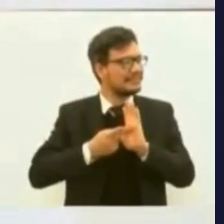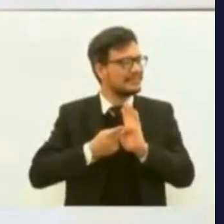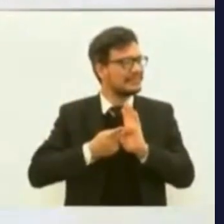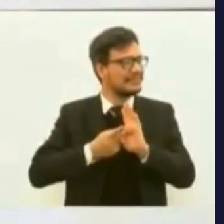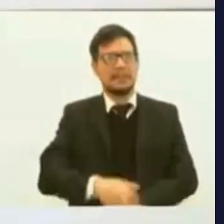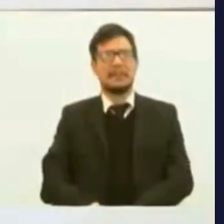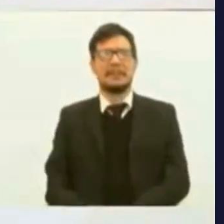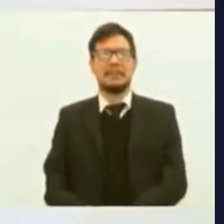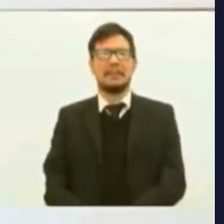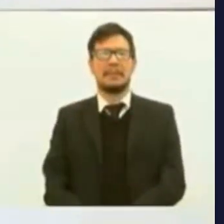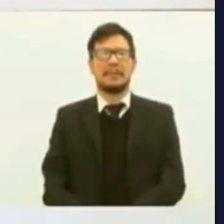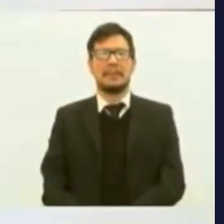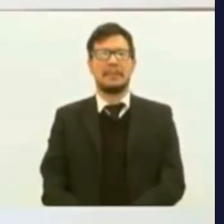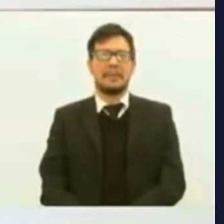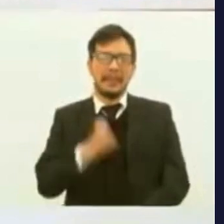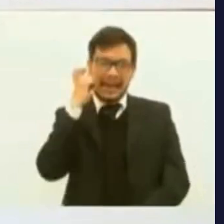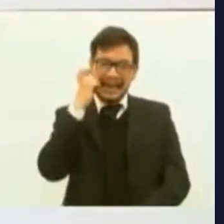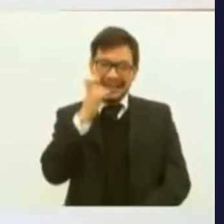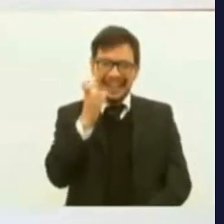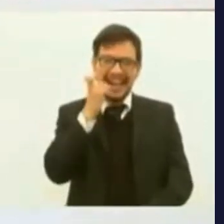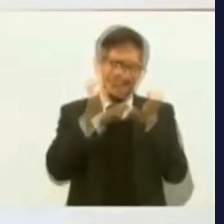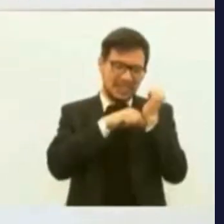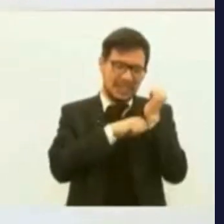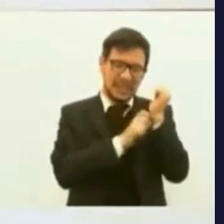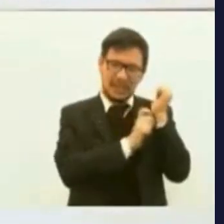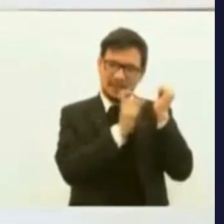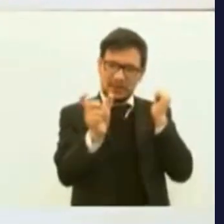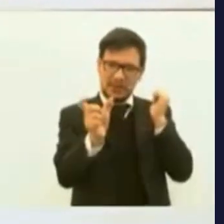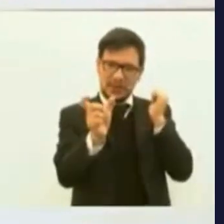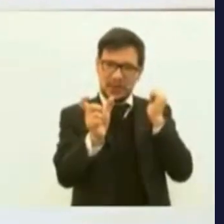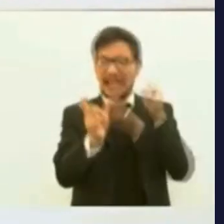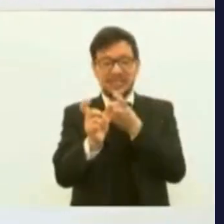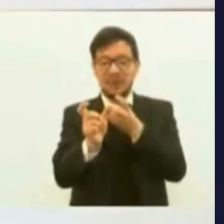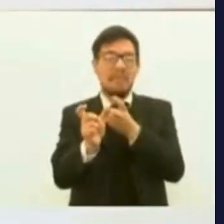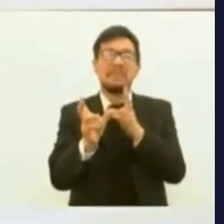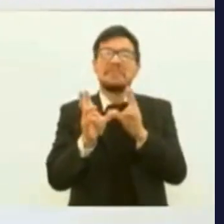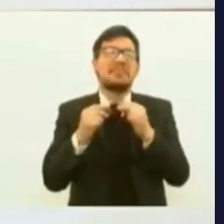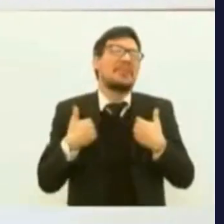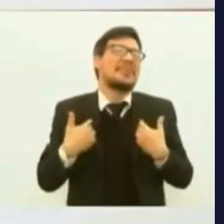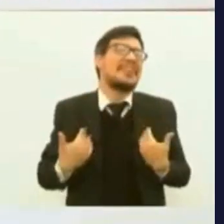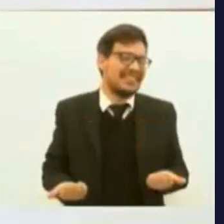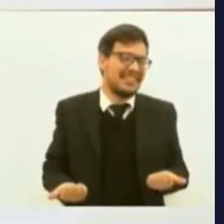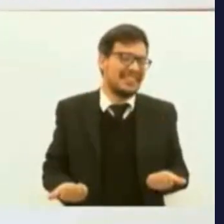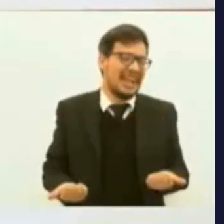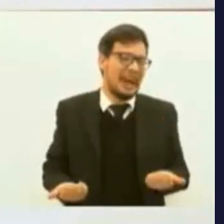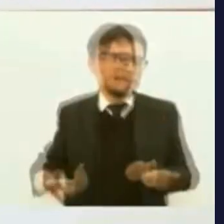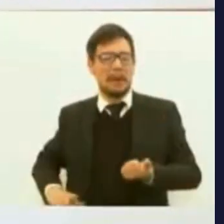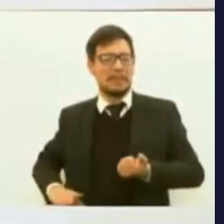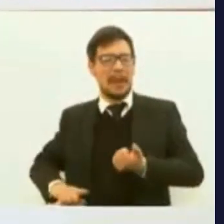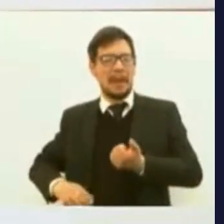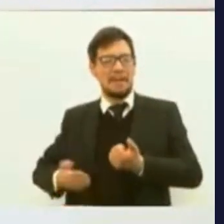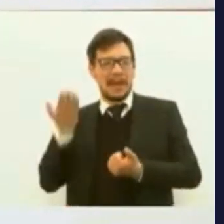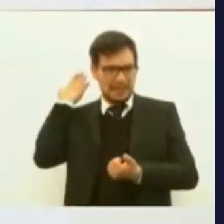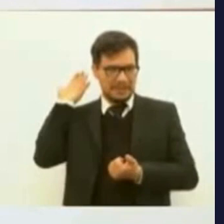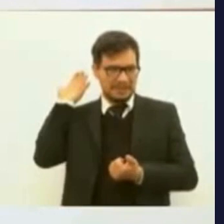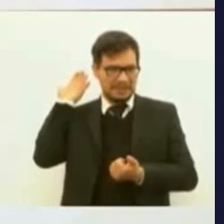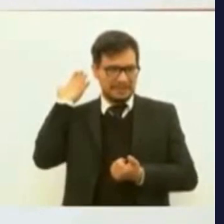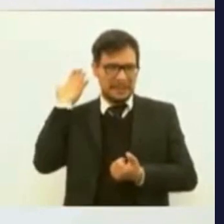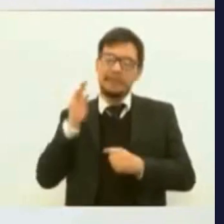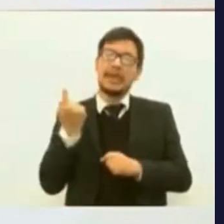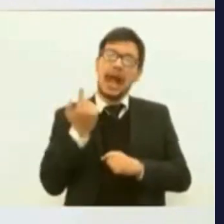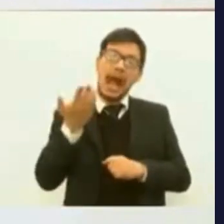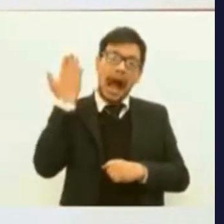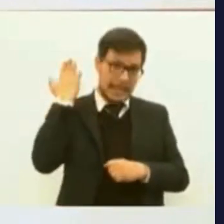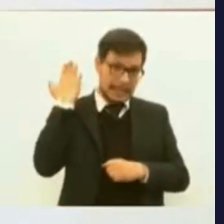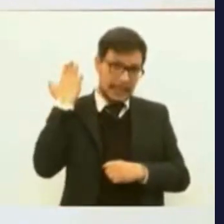¡Eso es! Ese es el secreto, es lo que no han entendido los conservadores. Porque antes, para